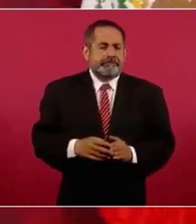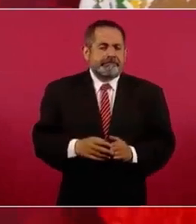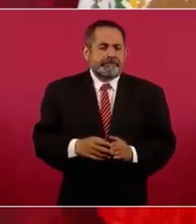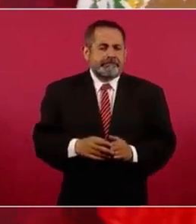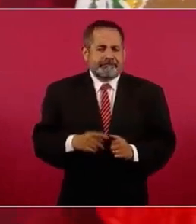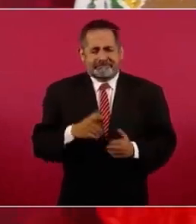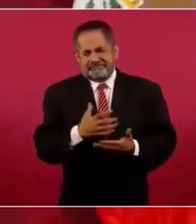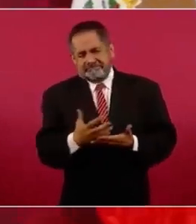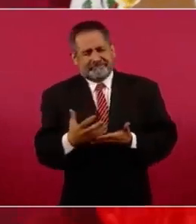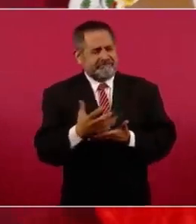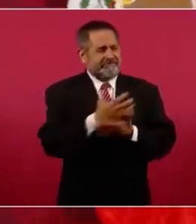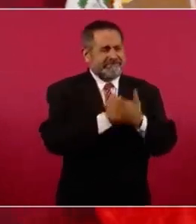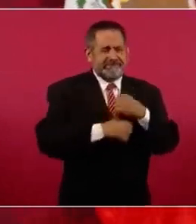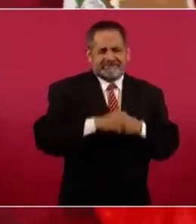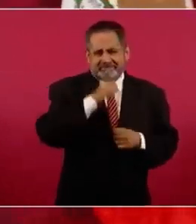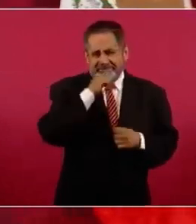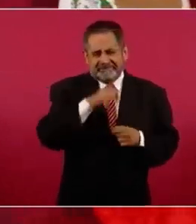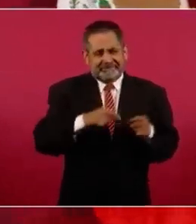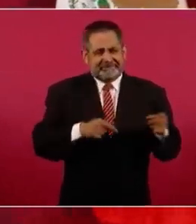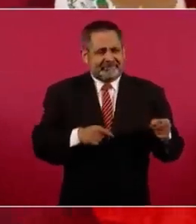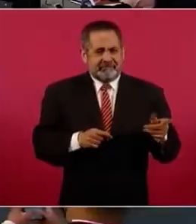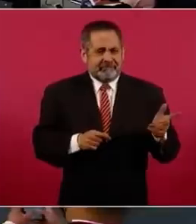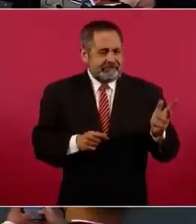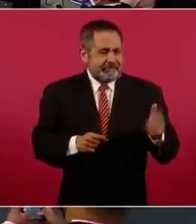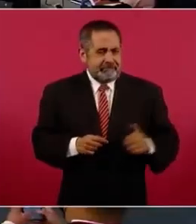Estos que ganan